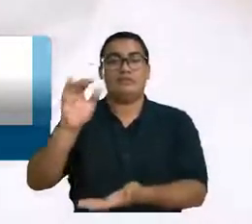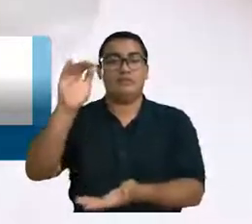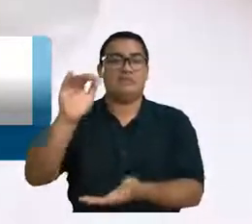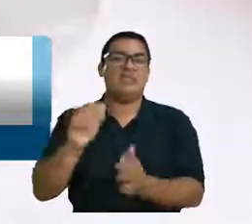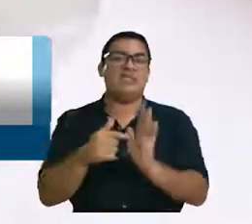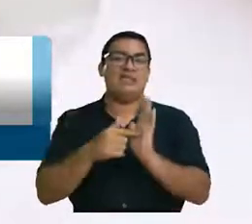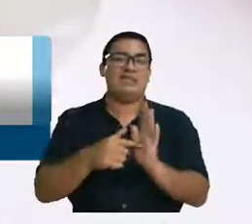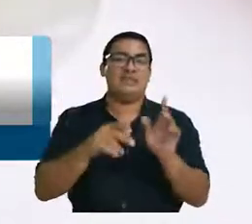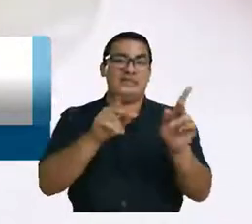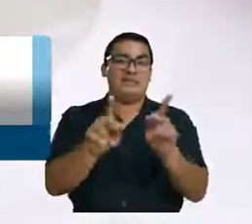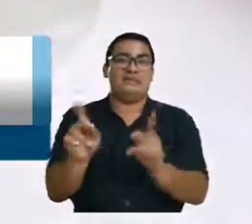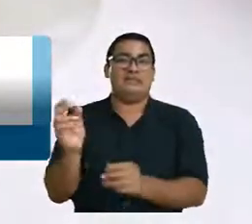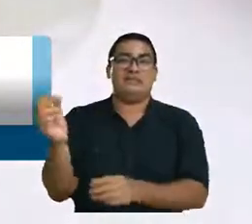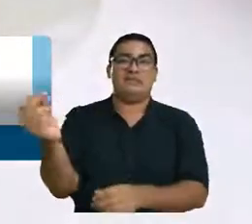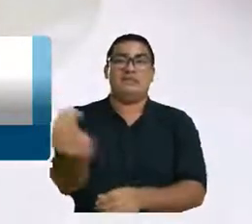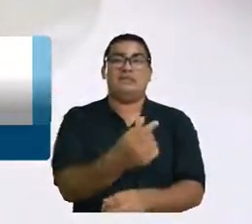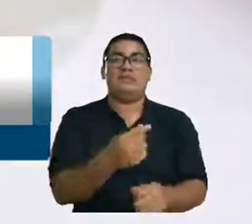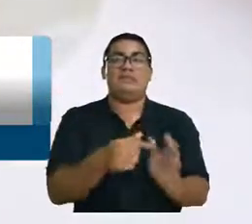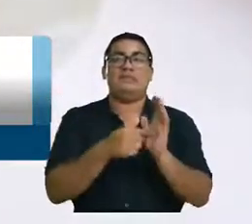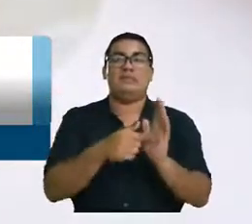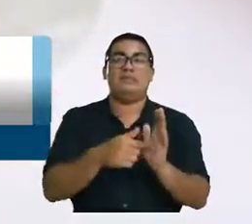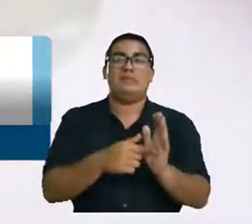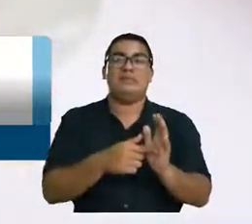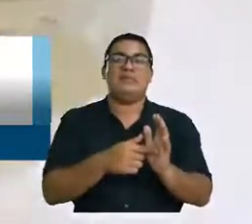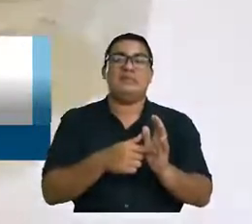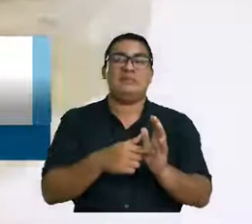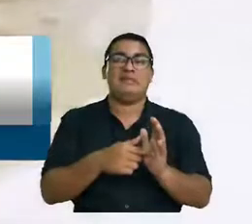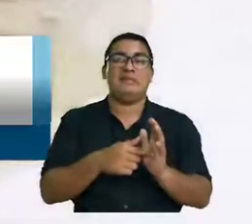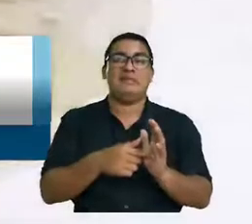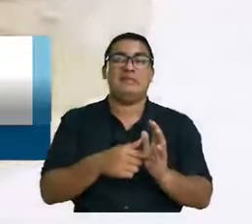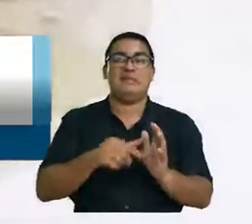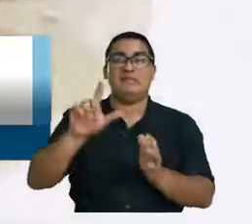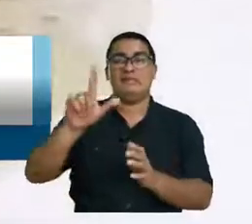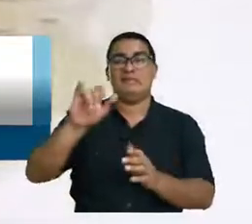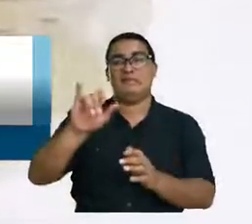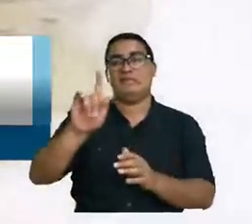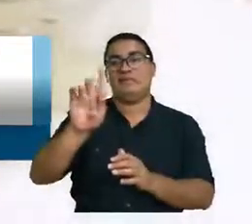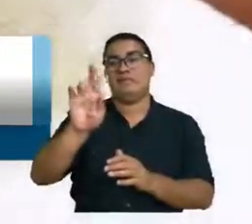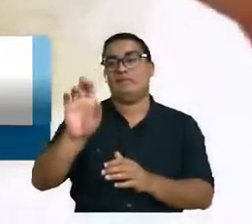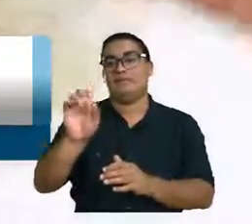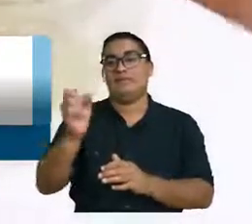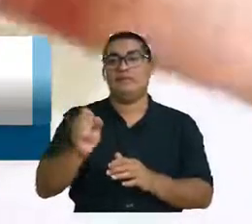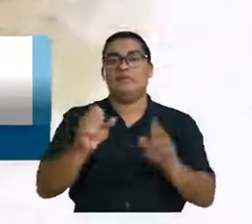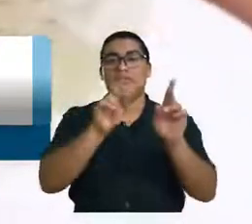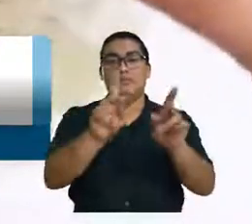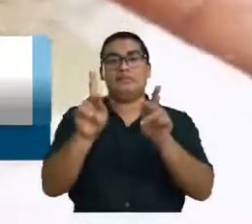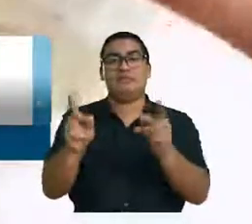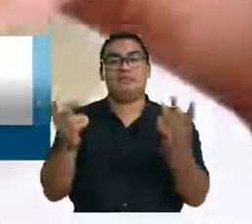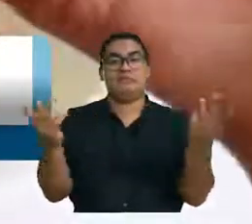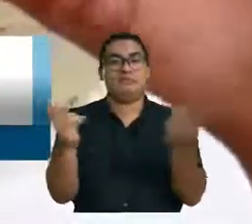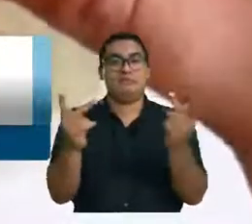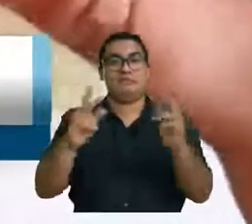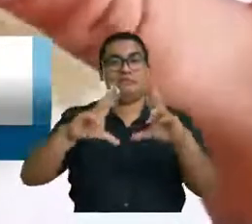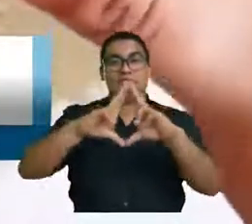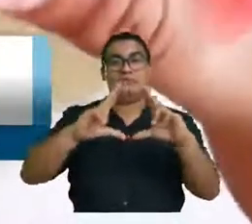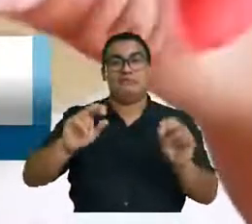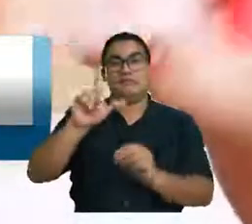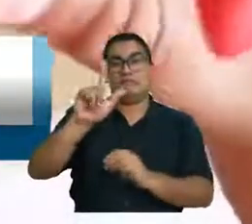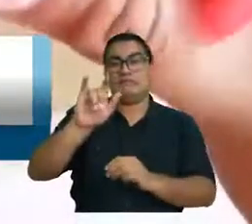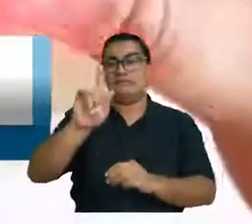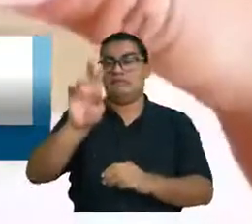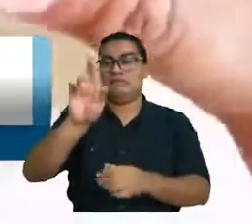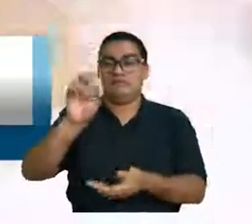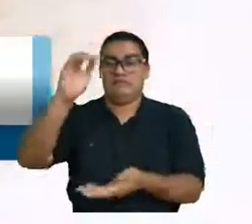gente está rápida, se dice que va a ser en litros. Nosotros los nicaragüenses manejamos más en litros. Si yo quiero hacer un